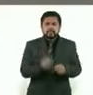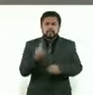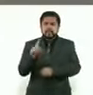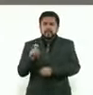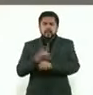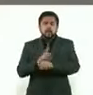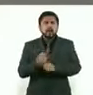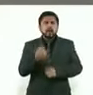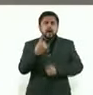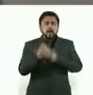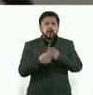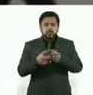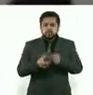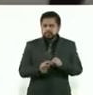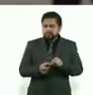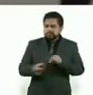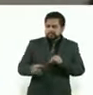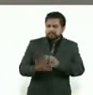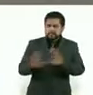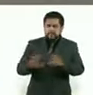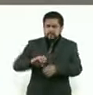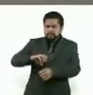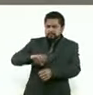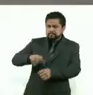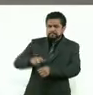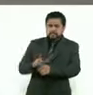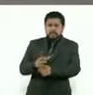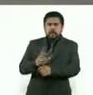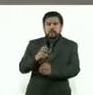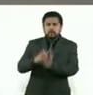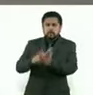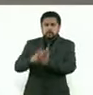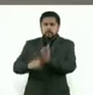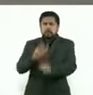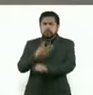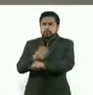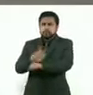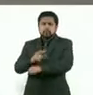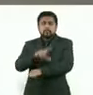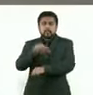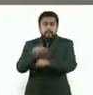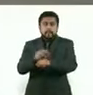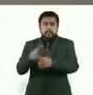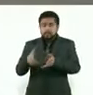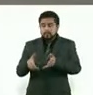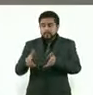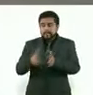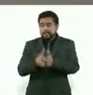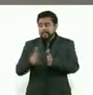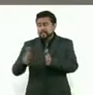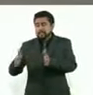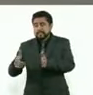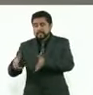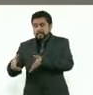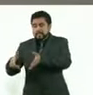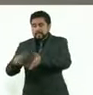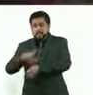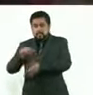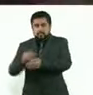algunas válvulas y después ya se cerrará esta lateral. Y hemos iniciado ya el trabajo